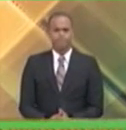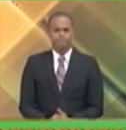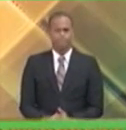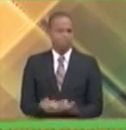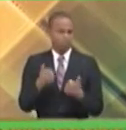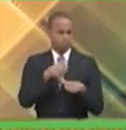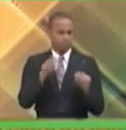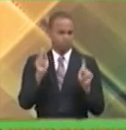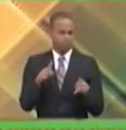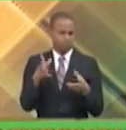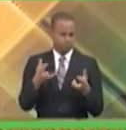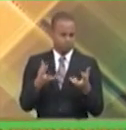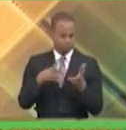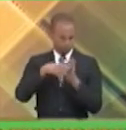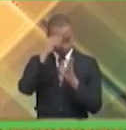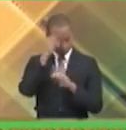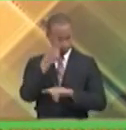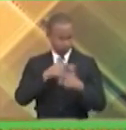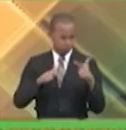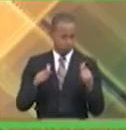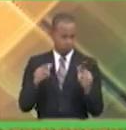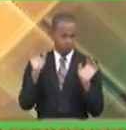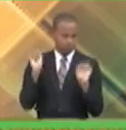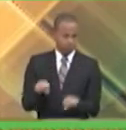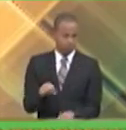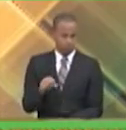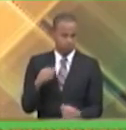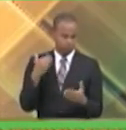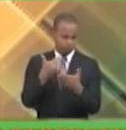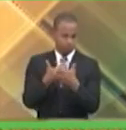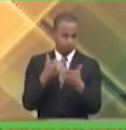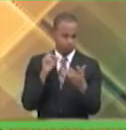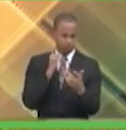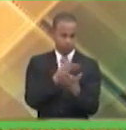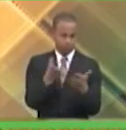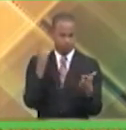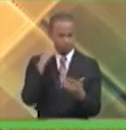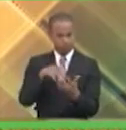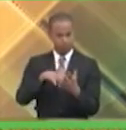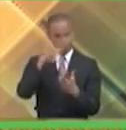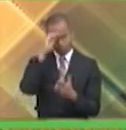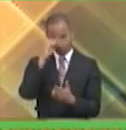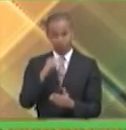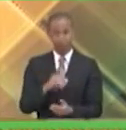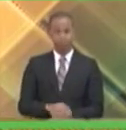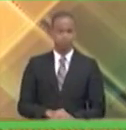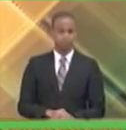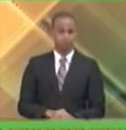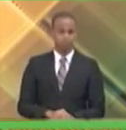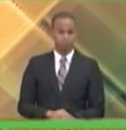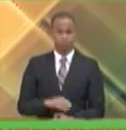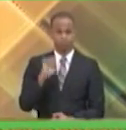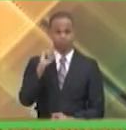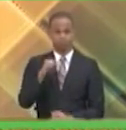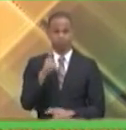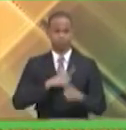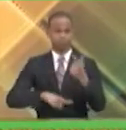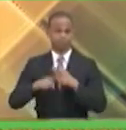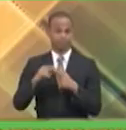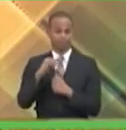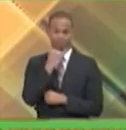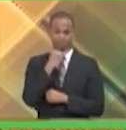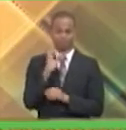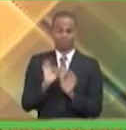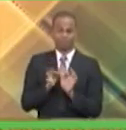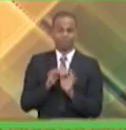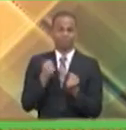cualquier persona que quiera aprender lenguaje de señas puede acercarse a ustedes para hacerlo. ¿Qué es eso que está haciendo Joel